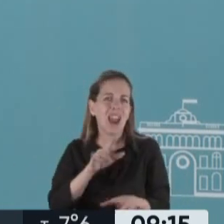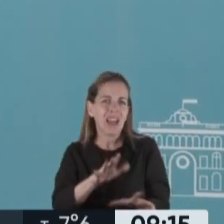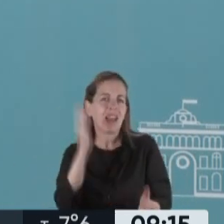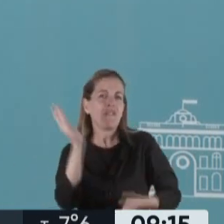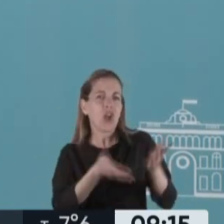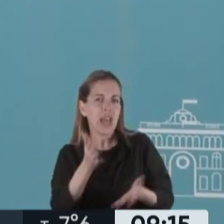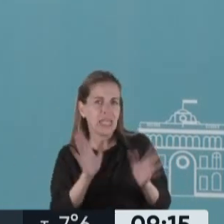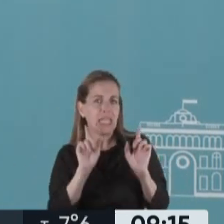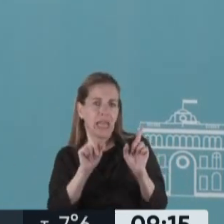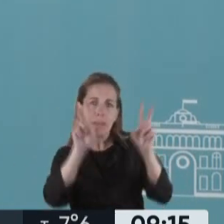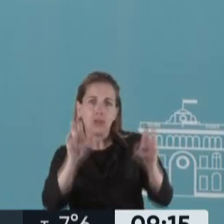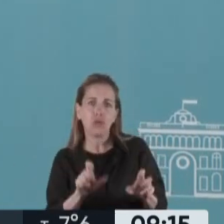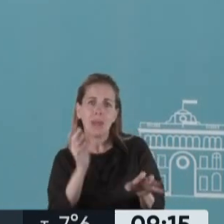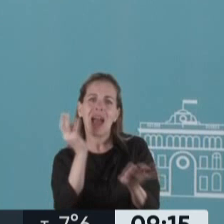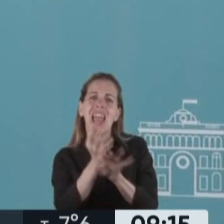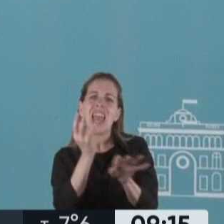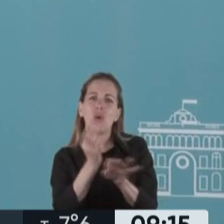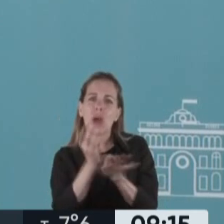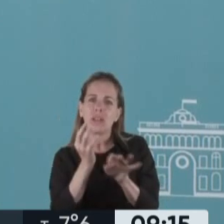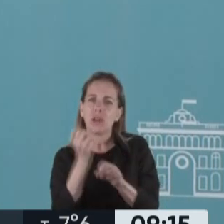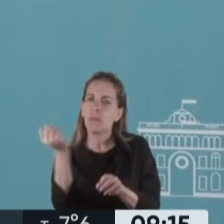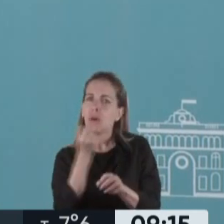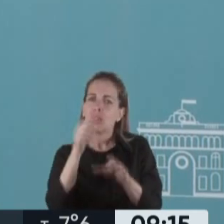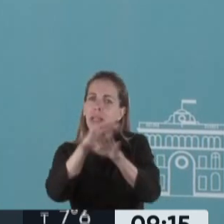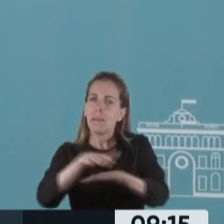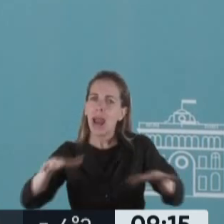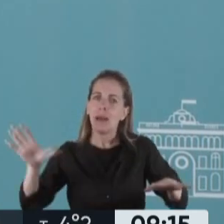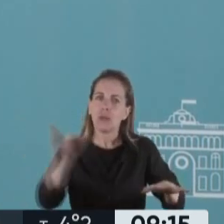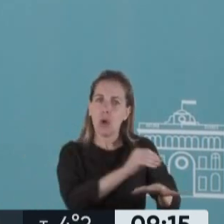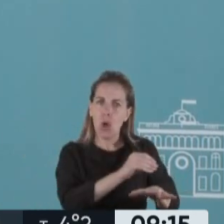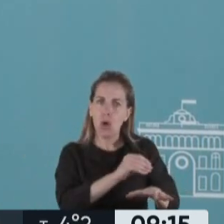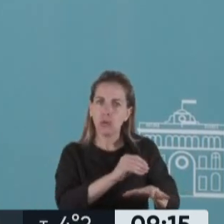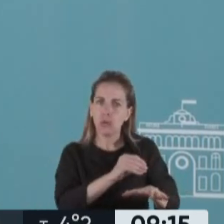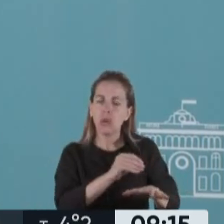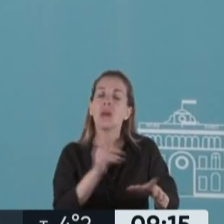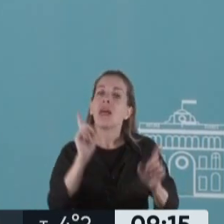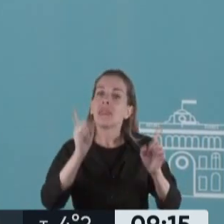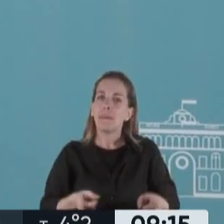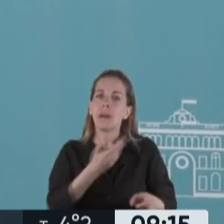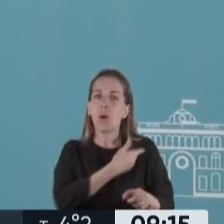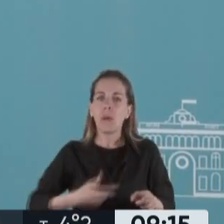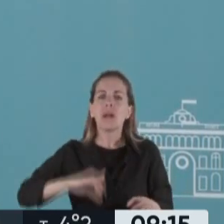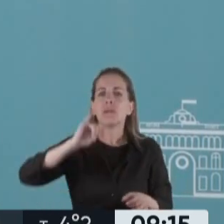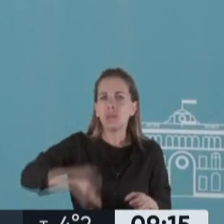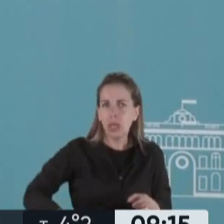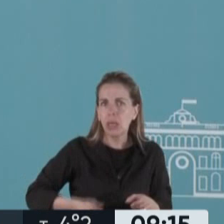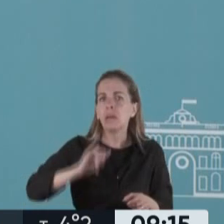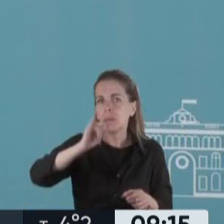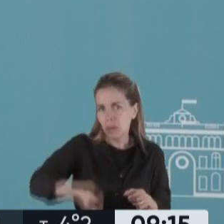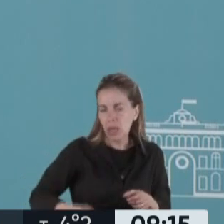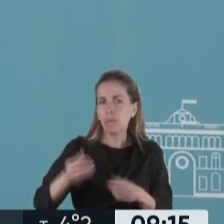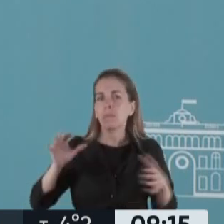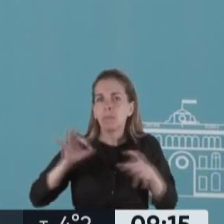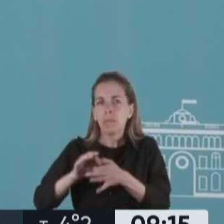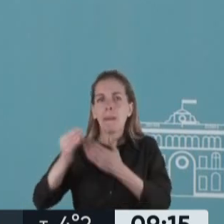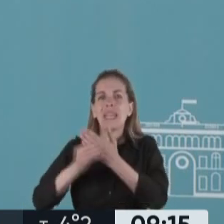debemos recibir. Se llama educación cívica y es muy importante para todos y todas. Además de esto, el gobierno sí está llevando adelante, a través del Ministerio de